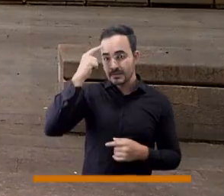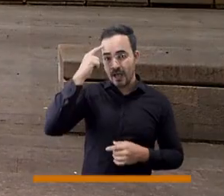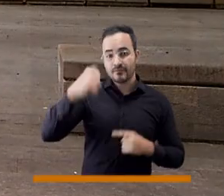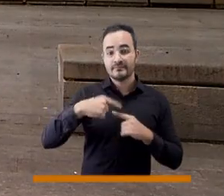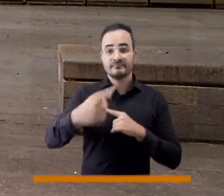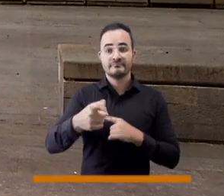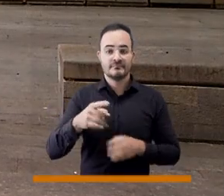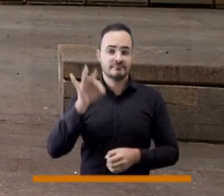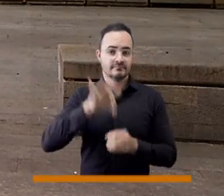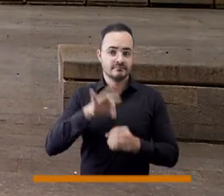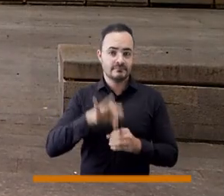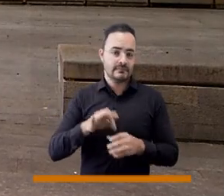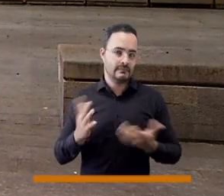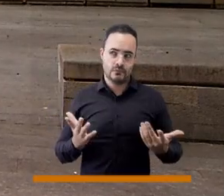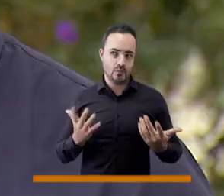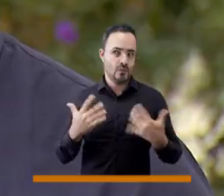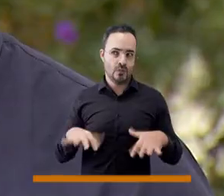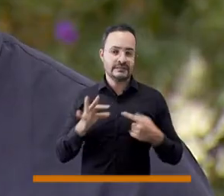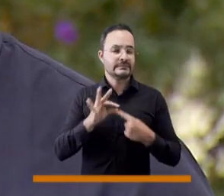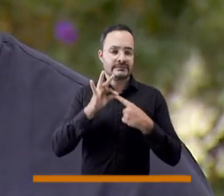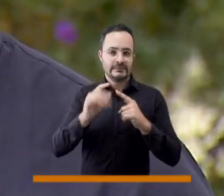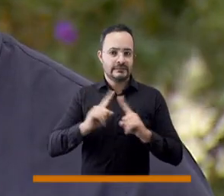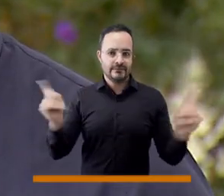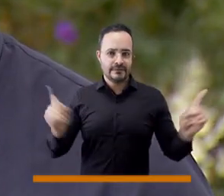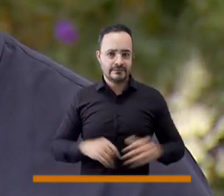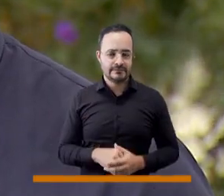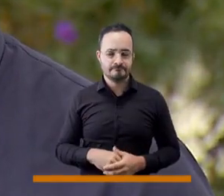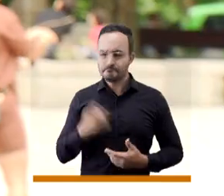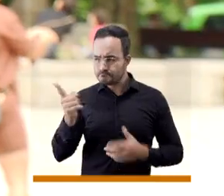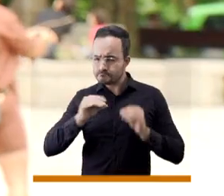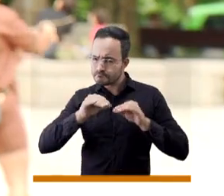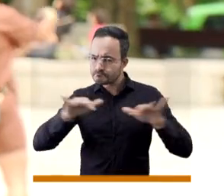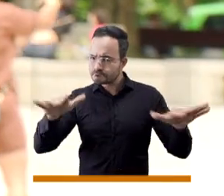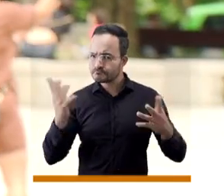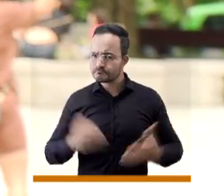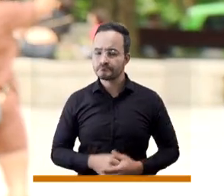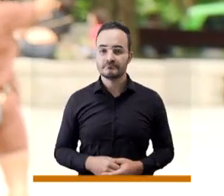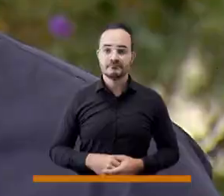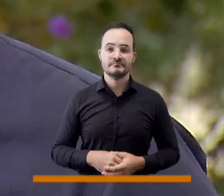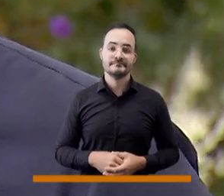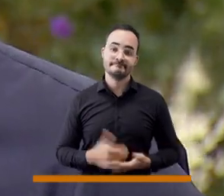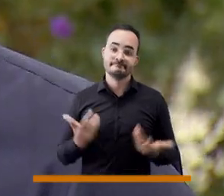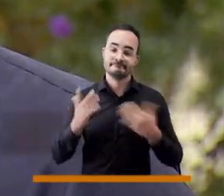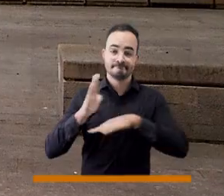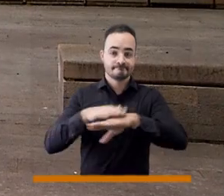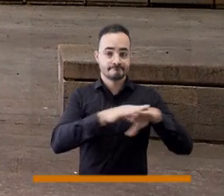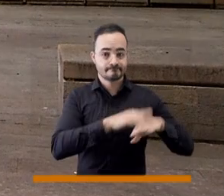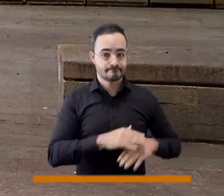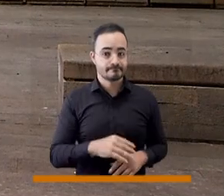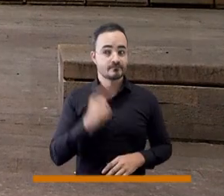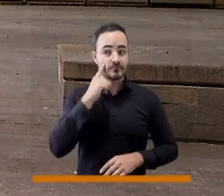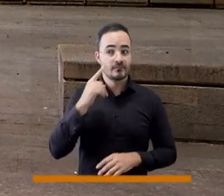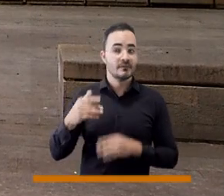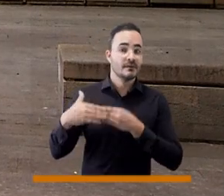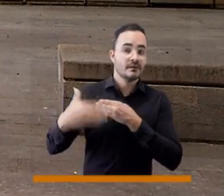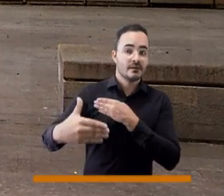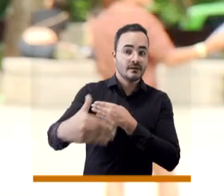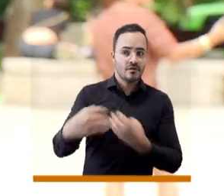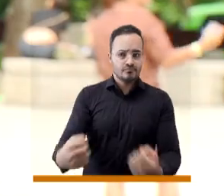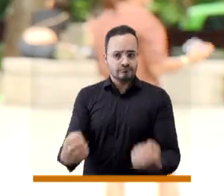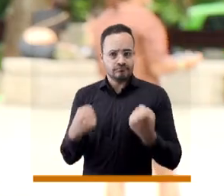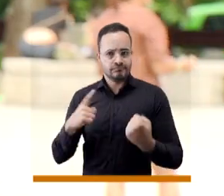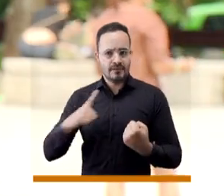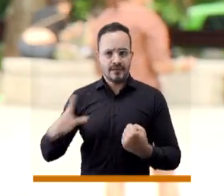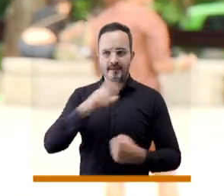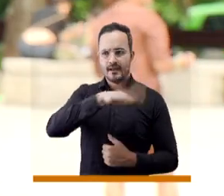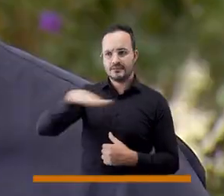una elección que será diferente a otras, no es una más. ¿Por qué los invita a votar? Está en juego, Sebastián y Catherine, el